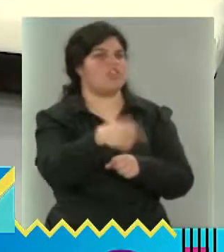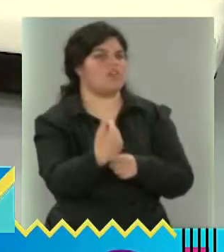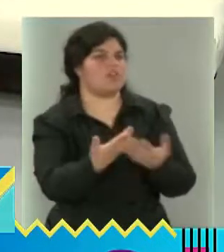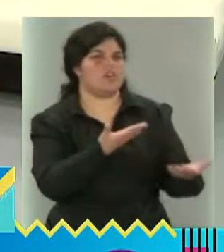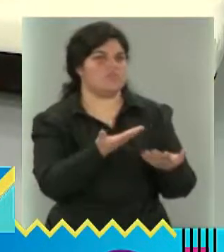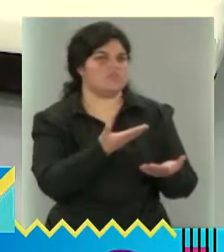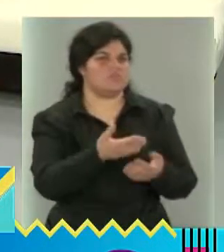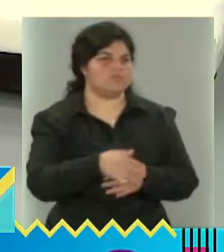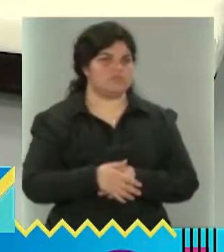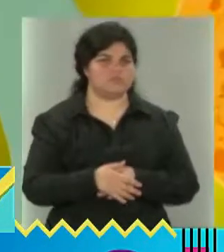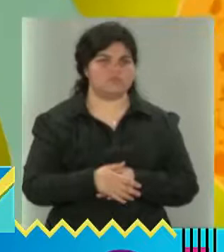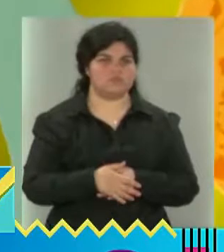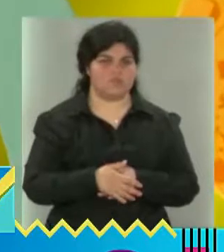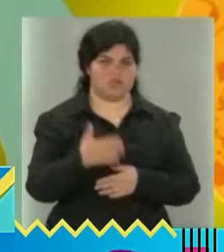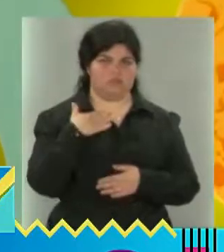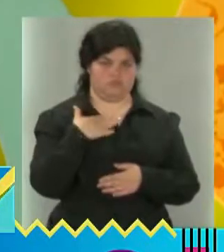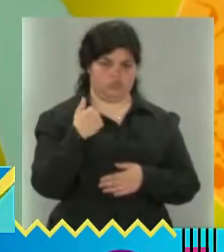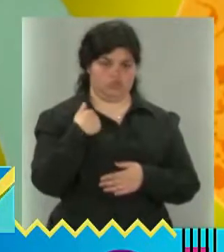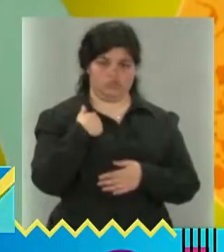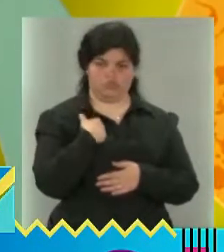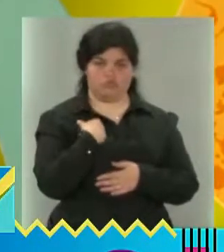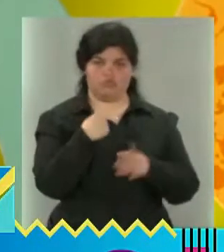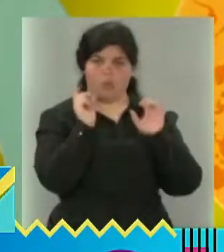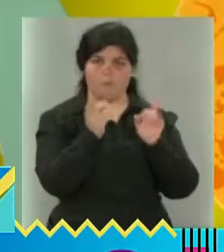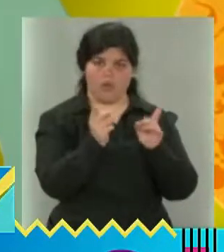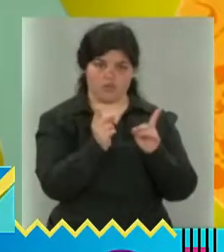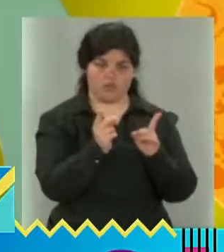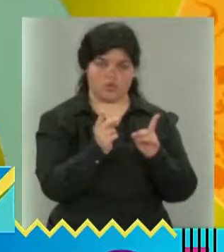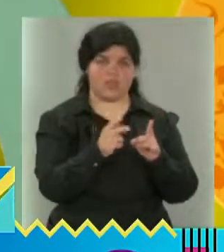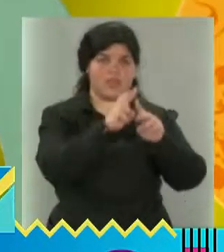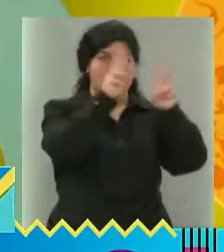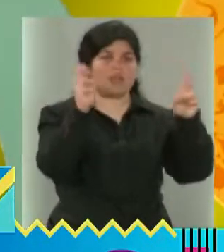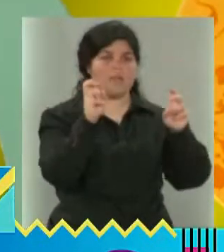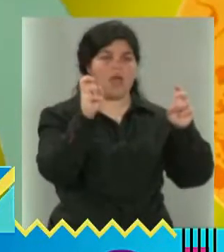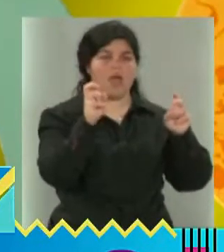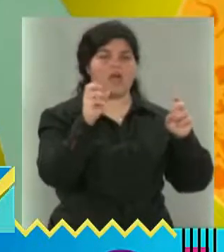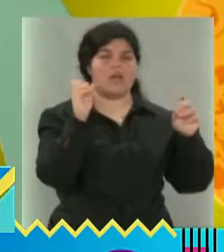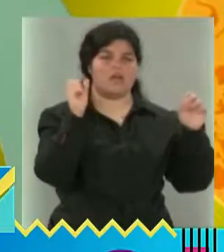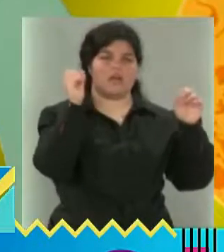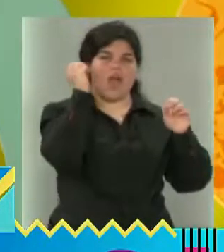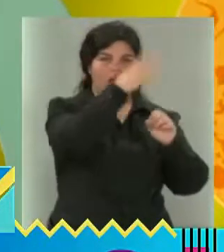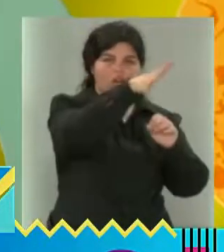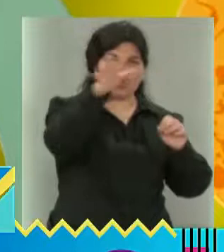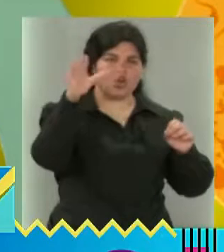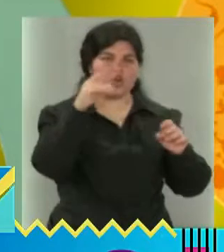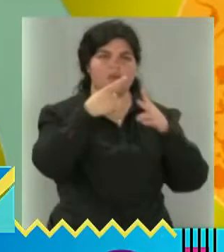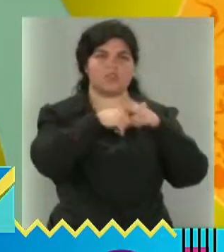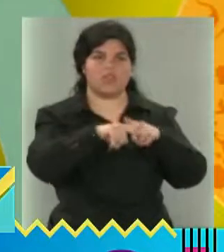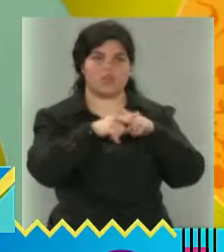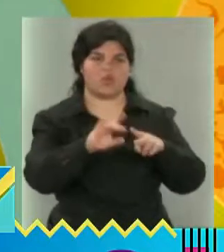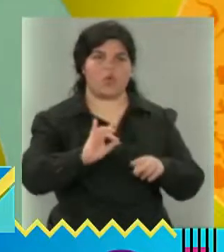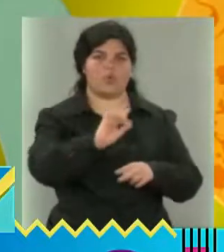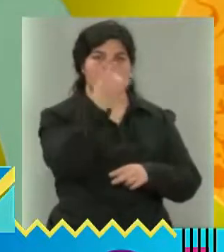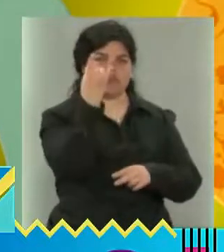como actor, digamos, educativo, en lo formativo, digamos, de los agrónomos, de los técnicos, técnicos universitarios, que